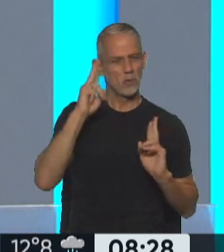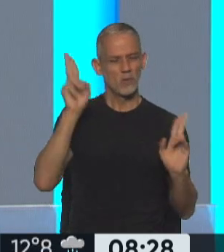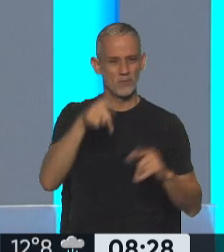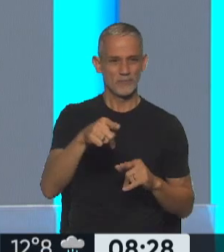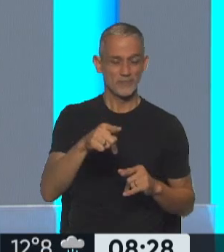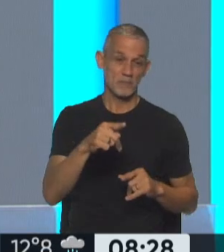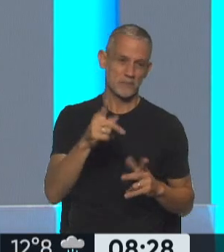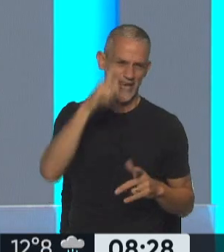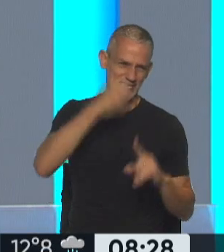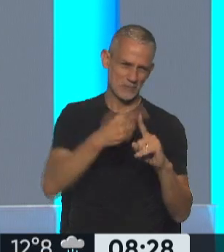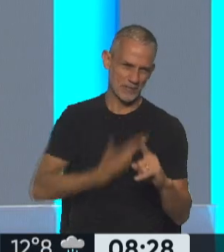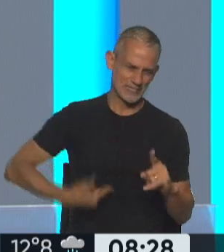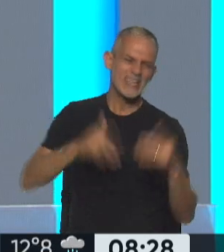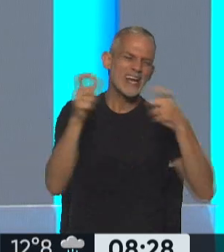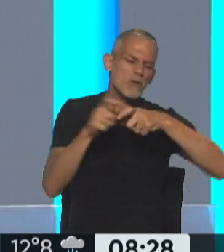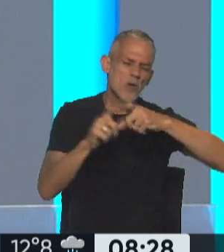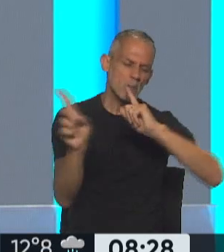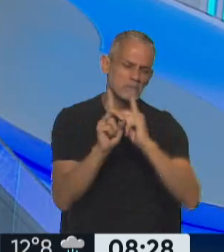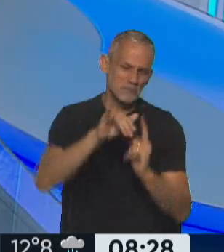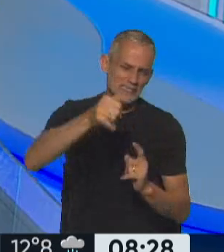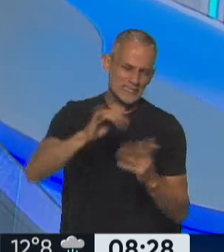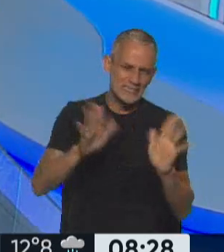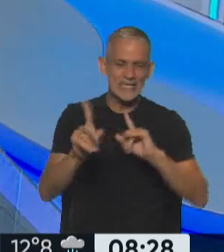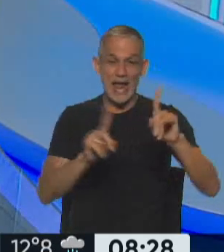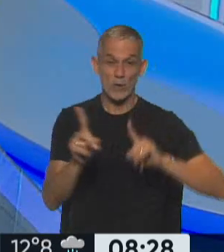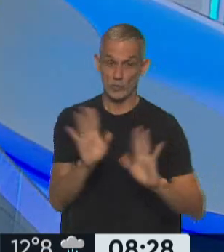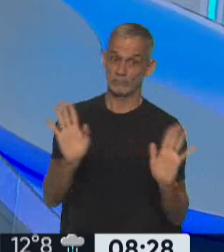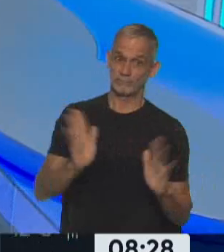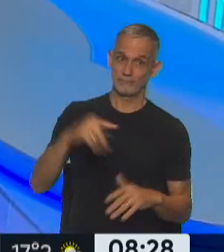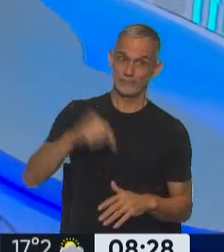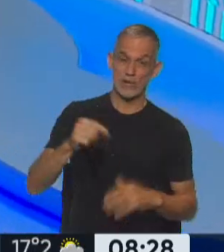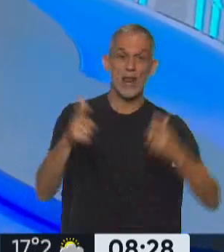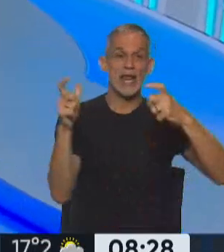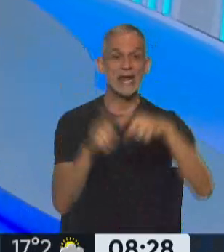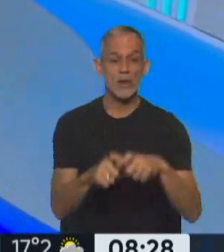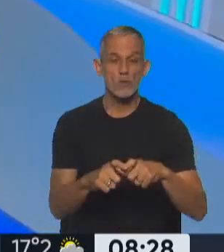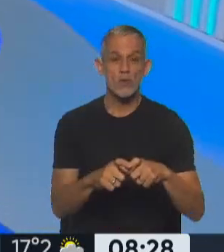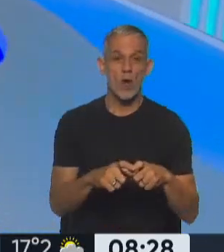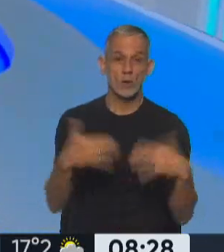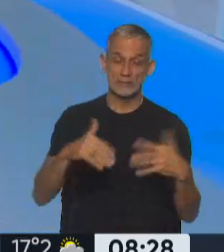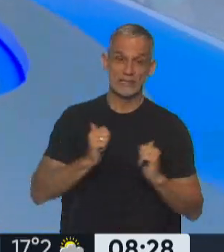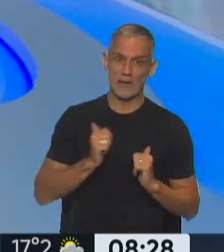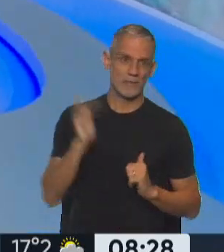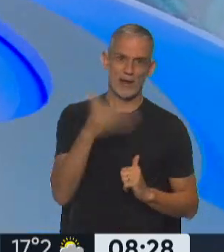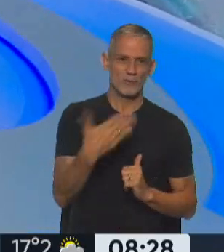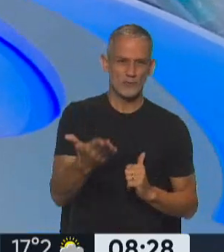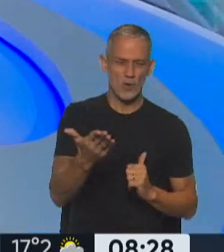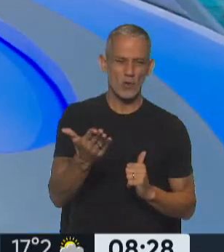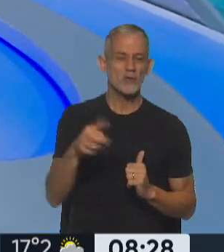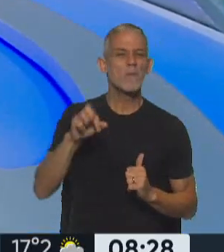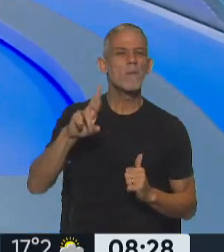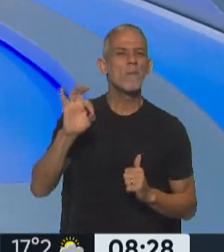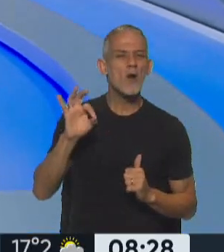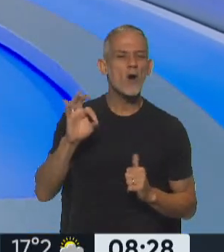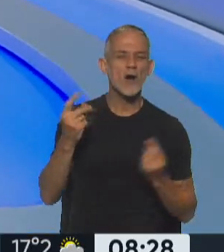también con alguna que otra reunión política y en este caso una reunión que es muy esperada sobre todo en el Pro